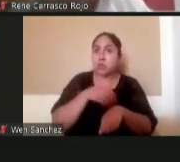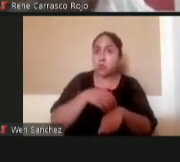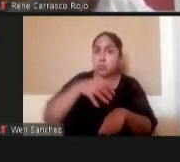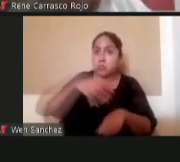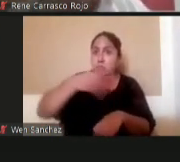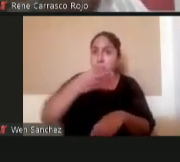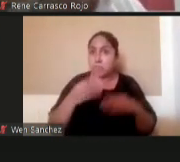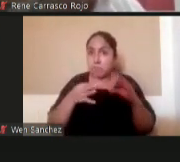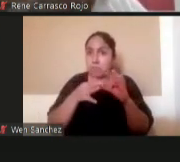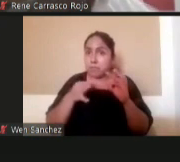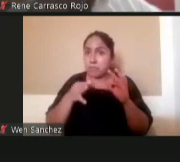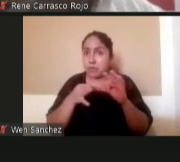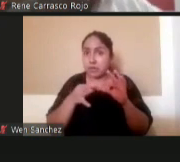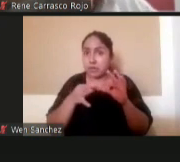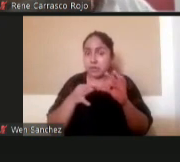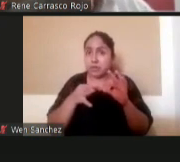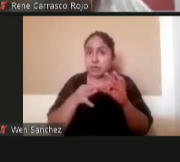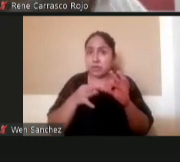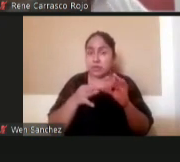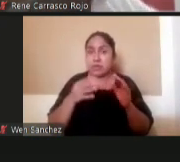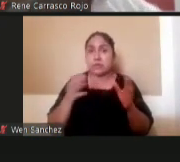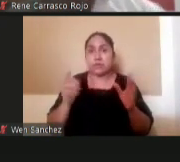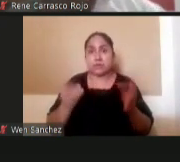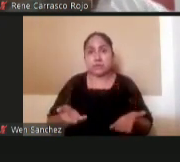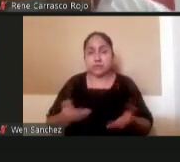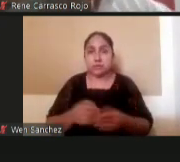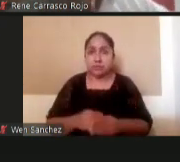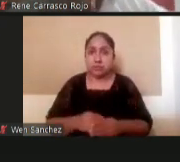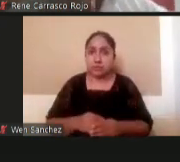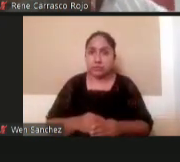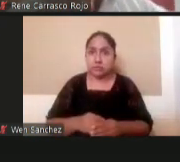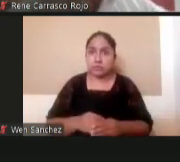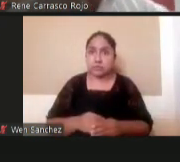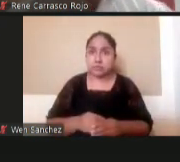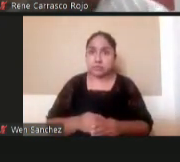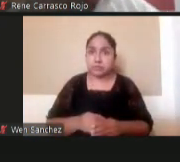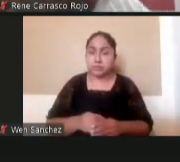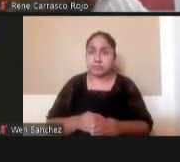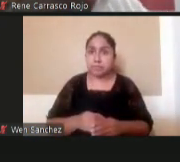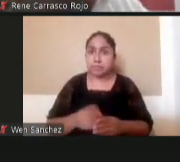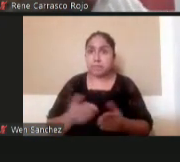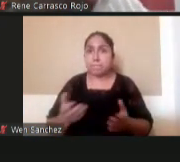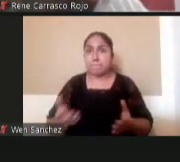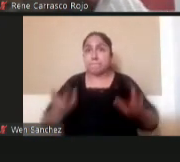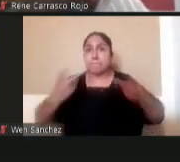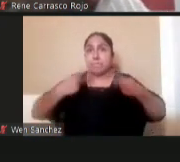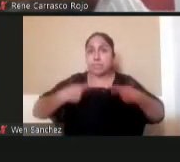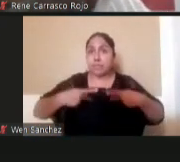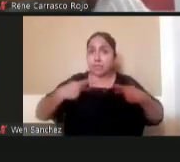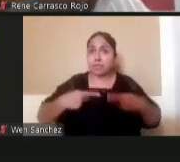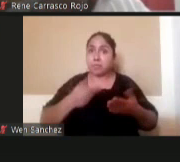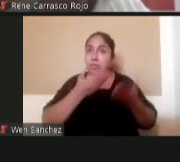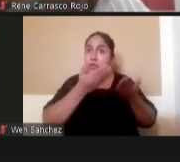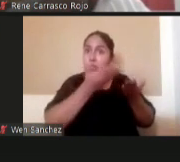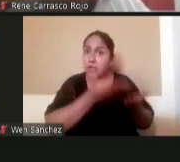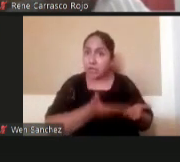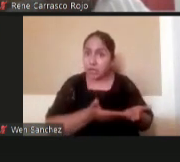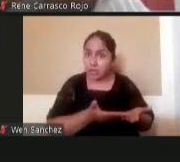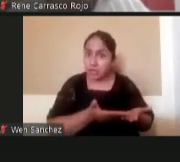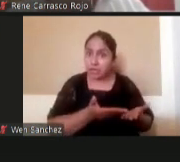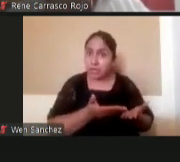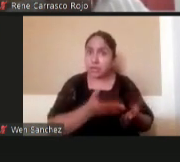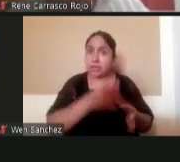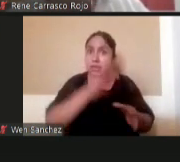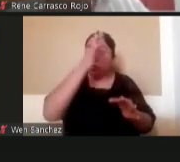de concesión en mención, describe lo siguiente: en el caso de que el concesionario no ejecute total o parcialmente